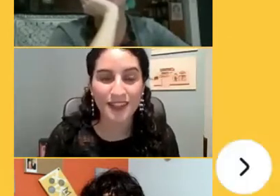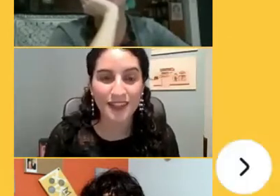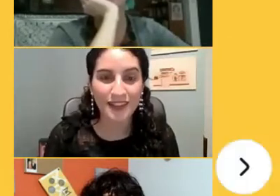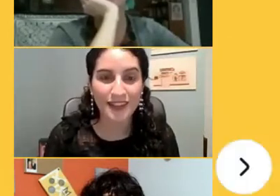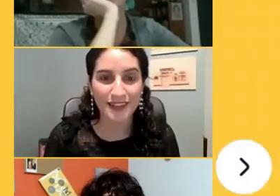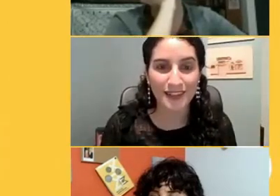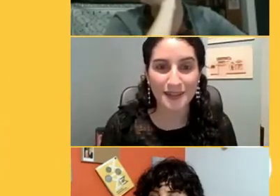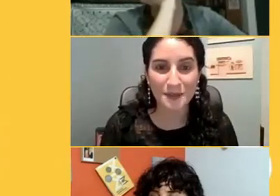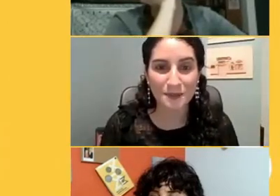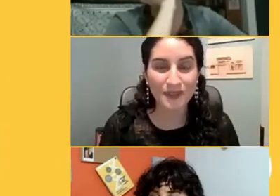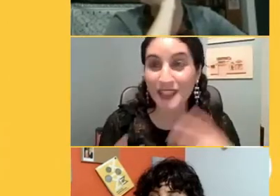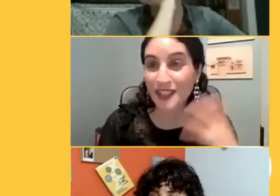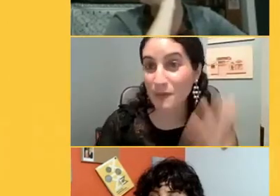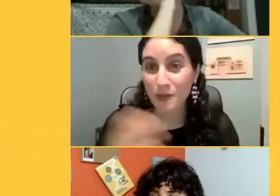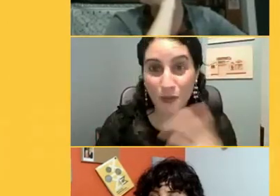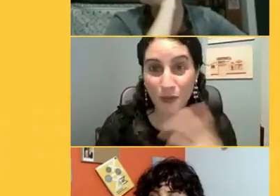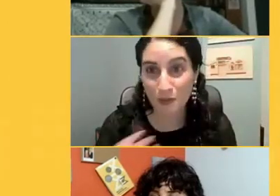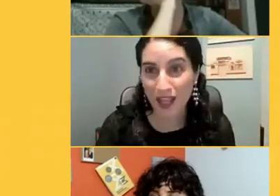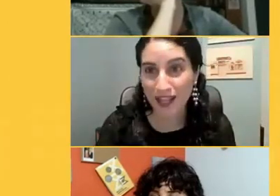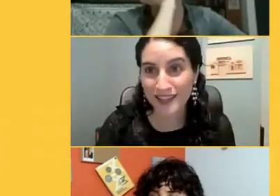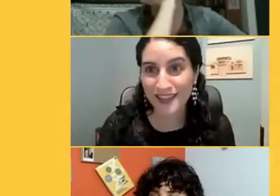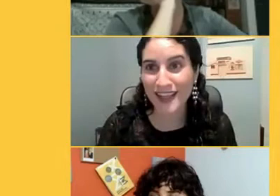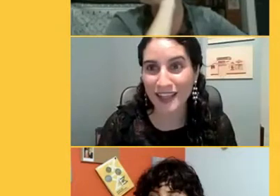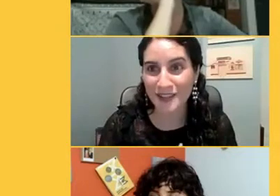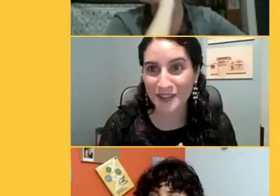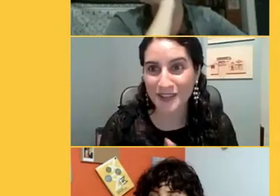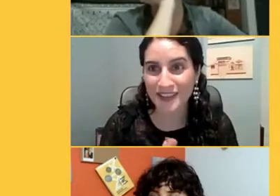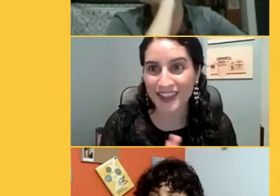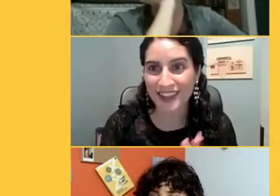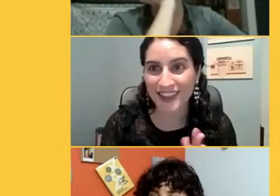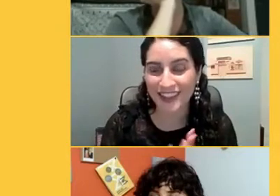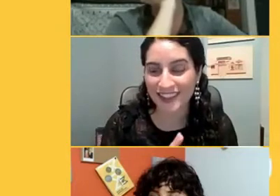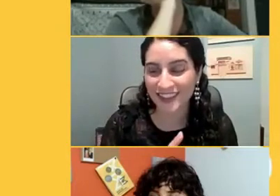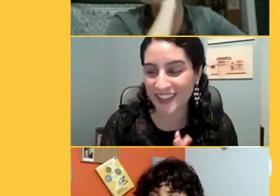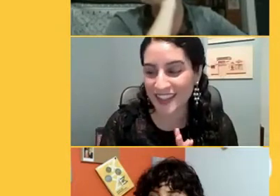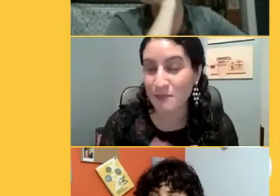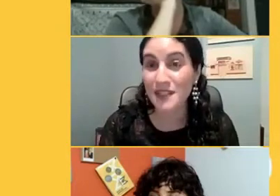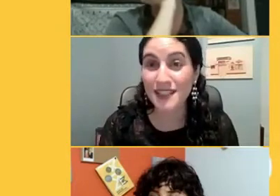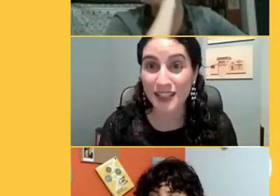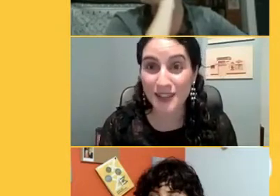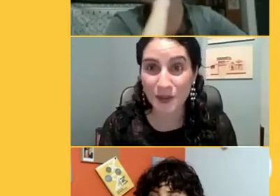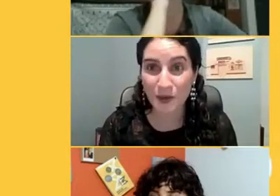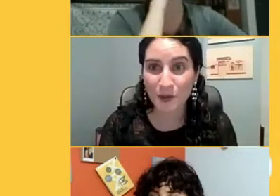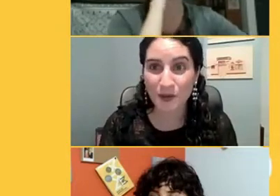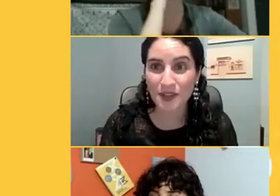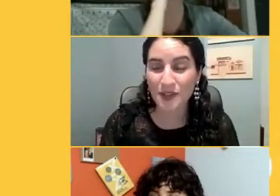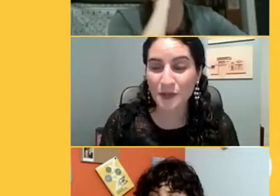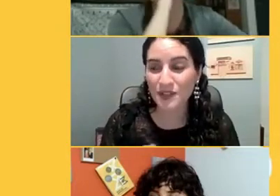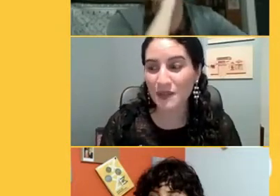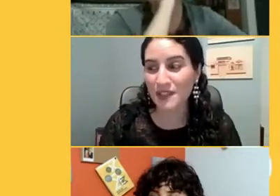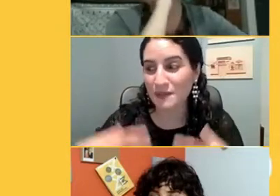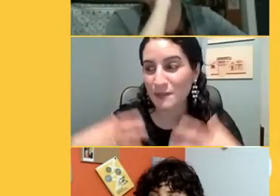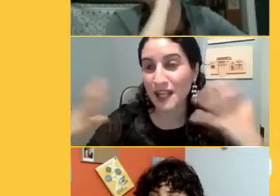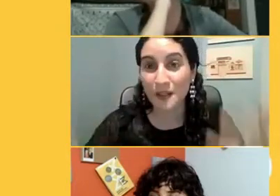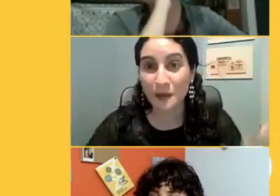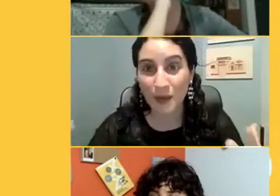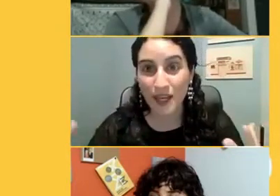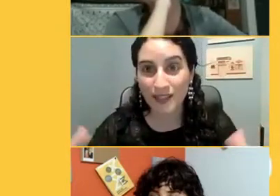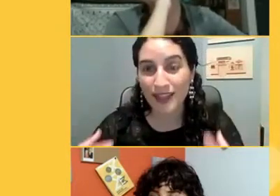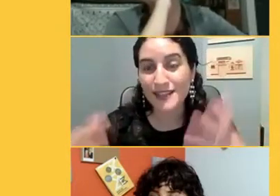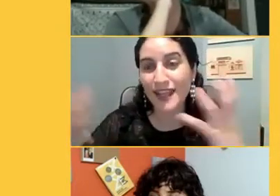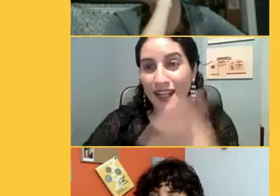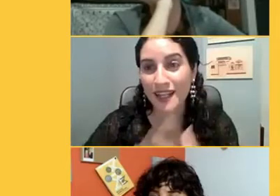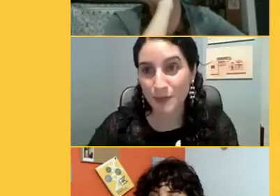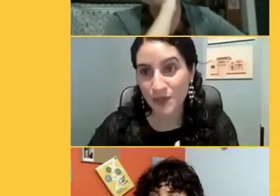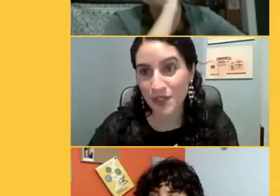programas. Teníamos otro plan este año de investigación justamente para